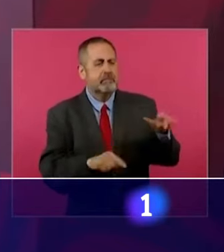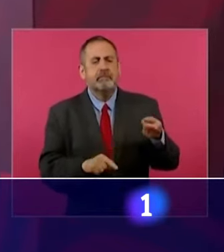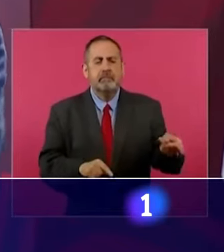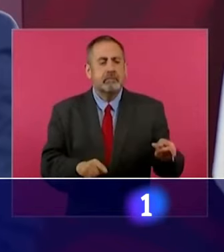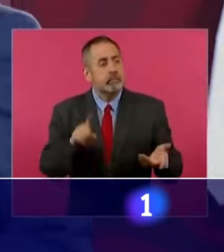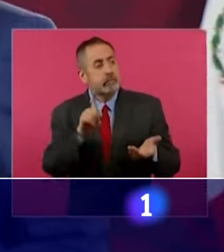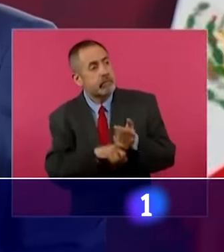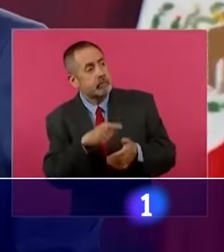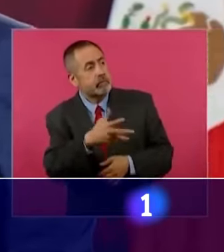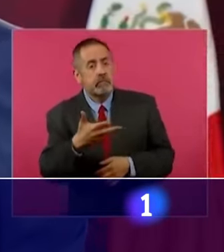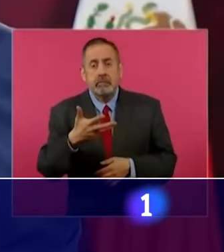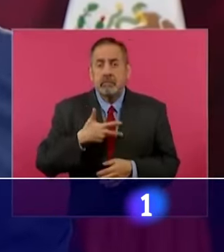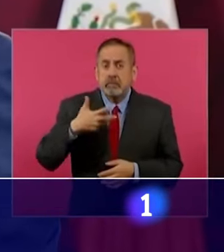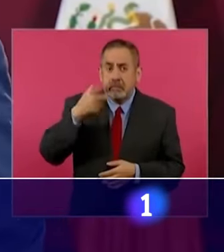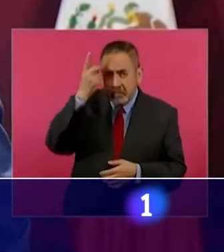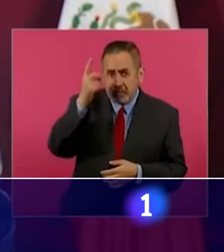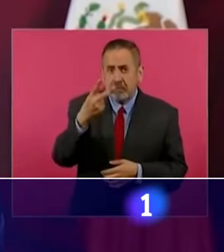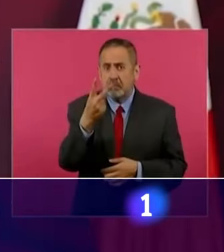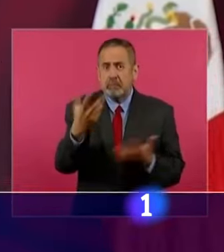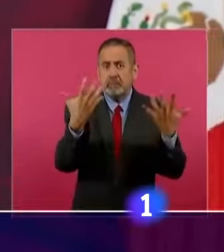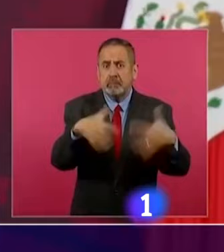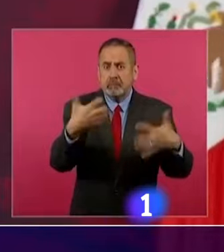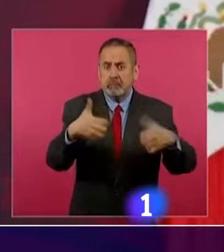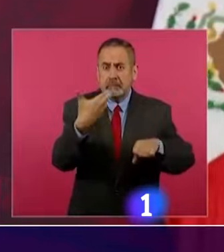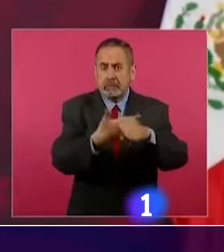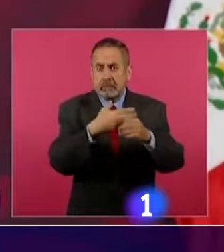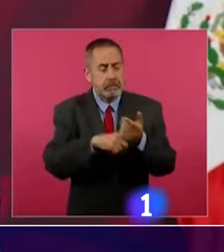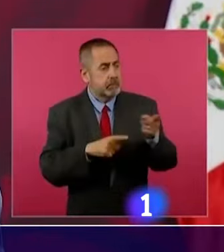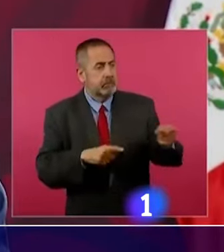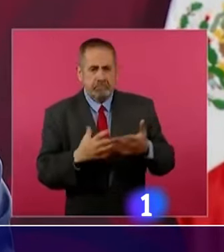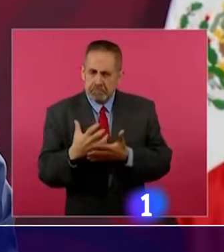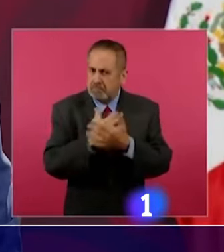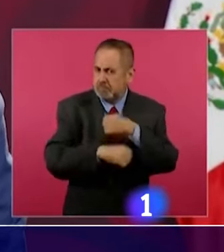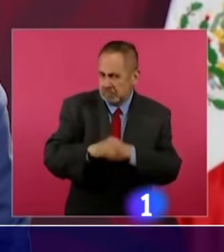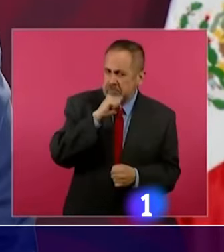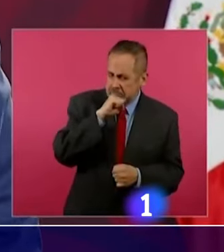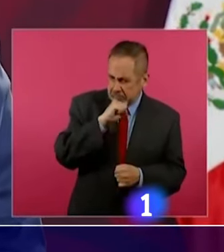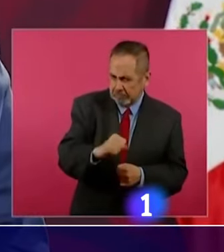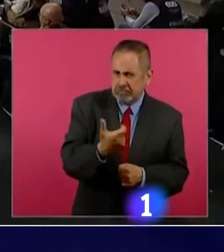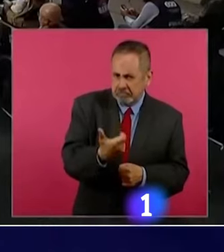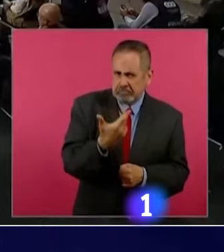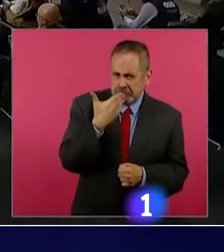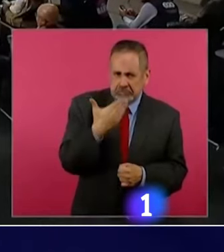tiene dos empresas y que le ha ido muy bien